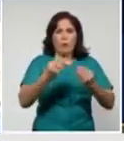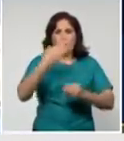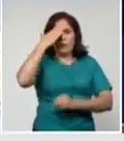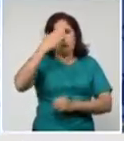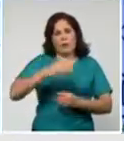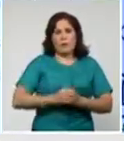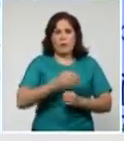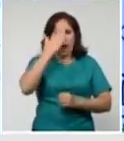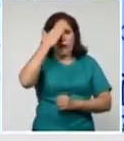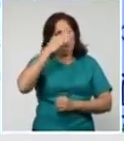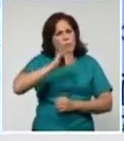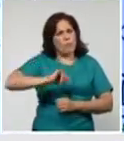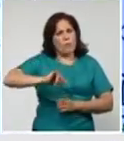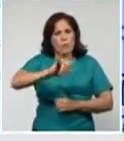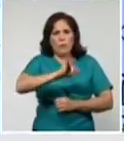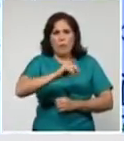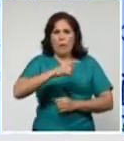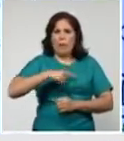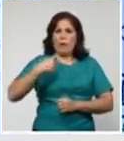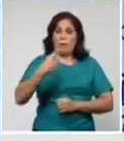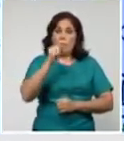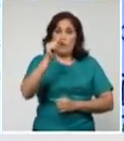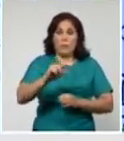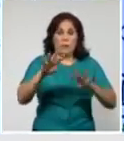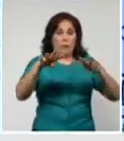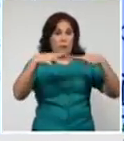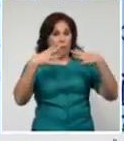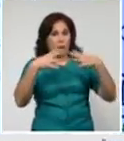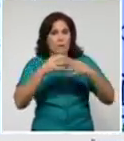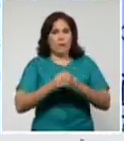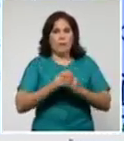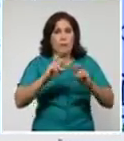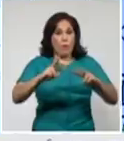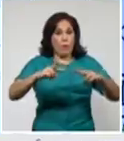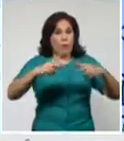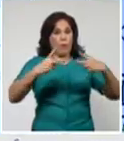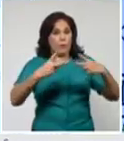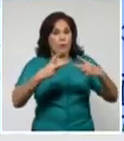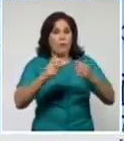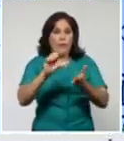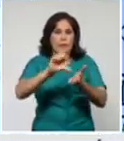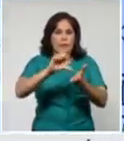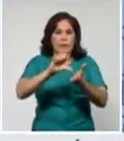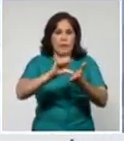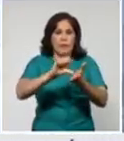agradecimiento también para usted y, por supuesto, para todos los que nos siguen. Devolvemos la señal a los estudios centrales.